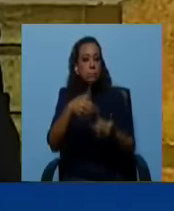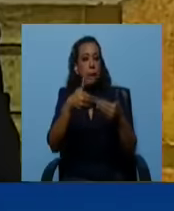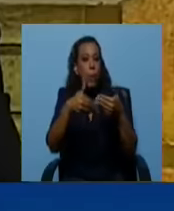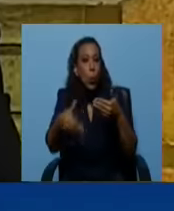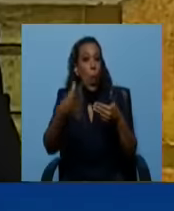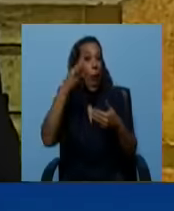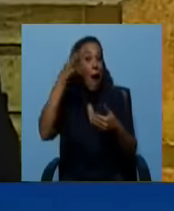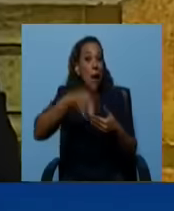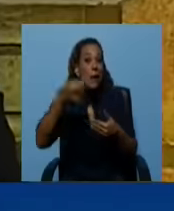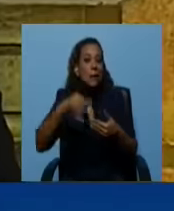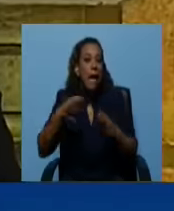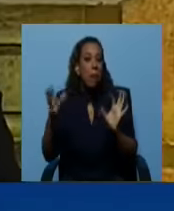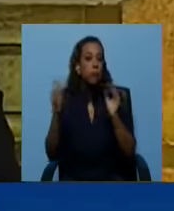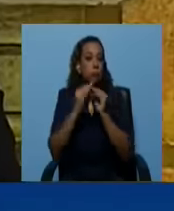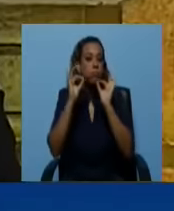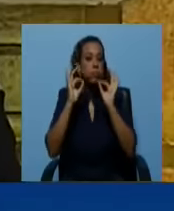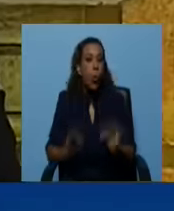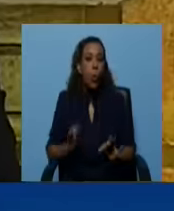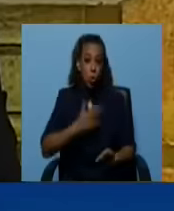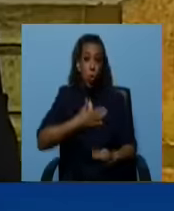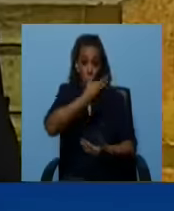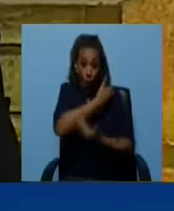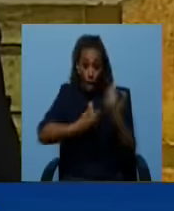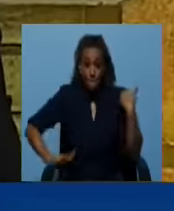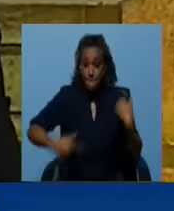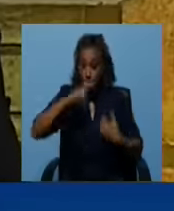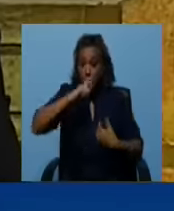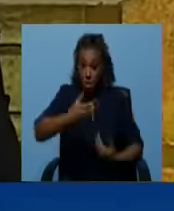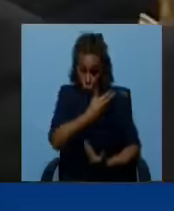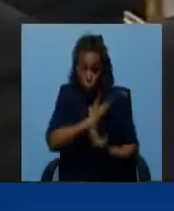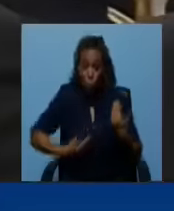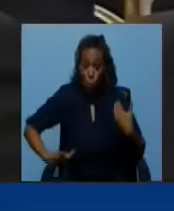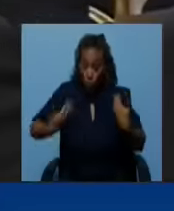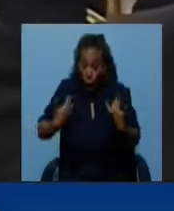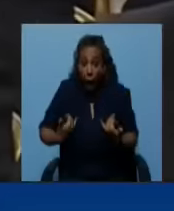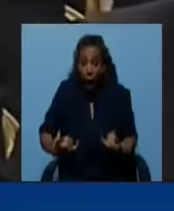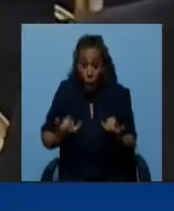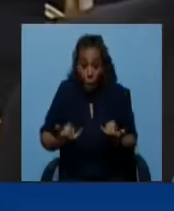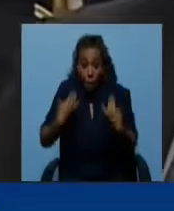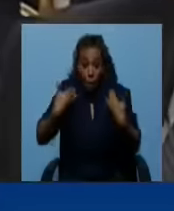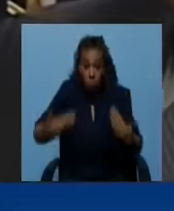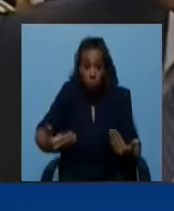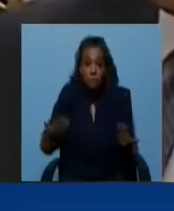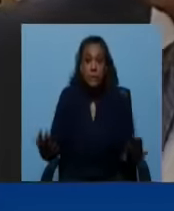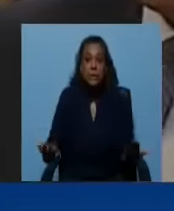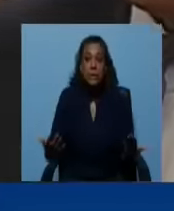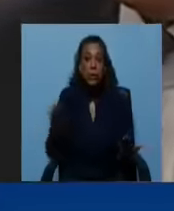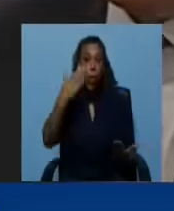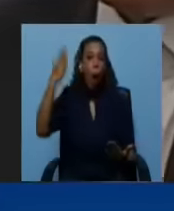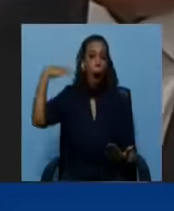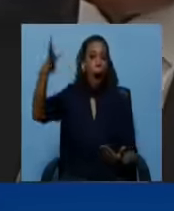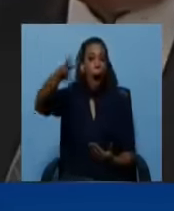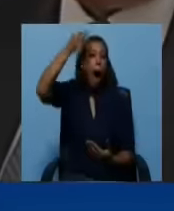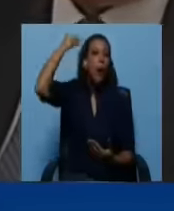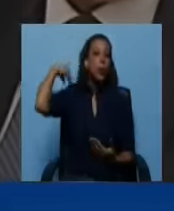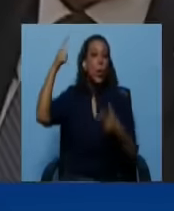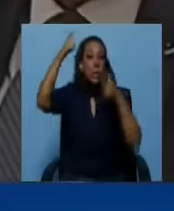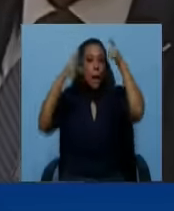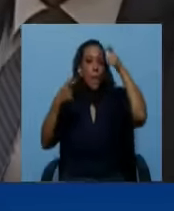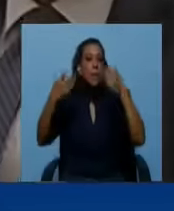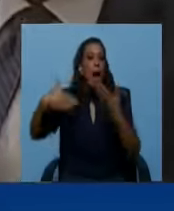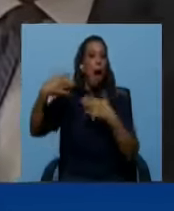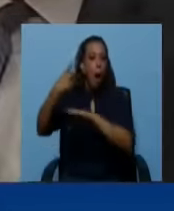en la realidad concreta ya, como jefe de Estado, jefe de gobierno, como presidente, y lo que pude aprender del comandante